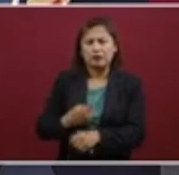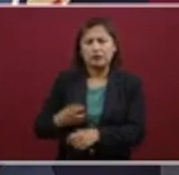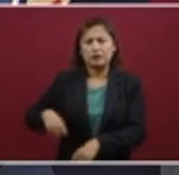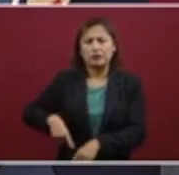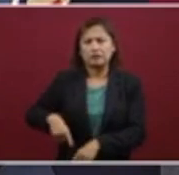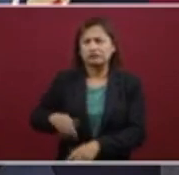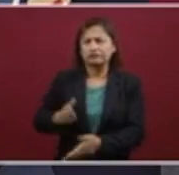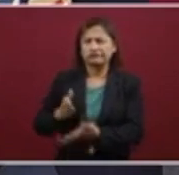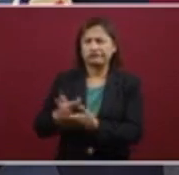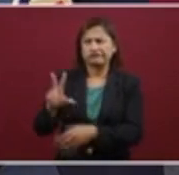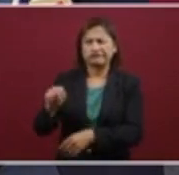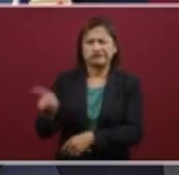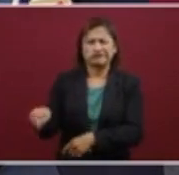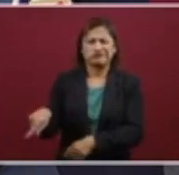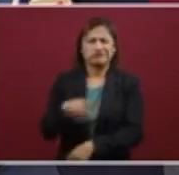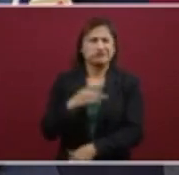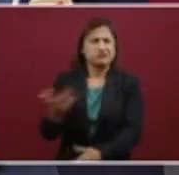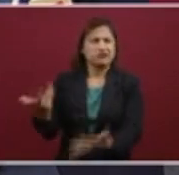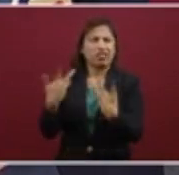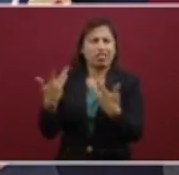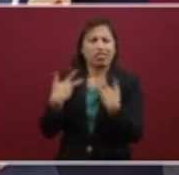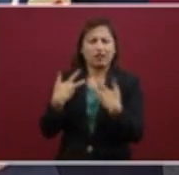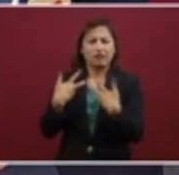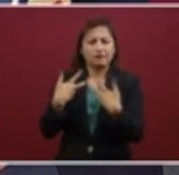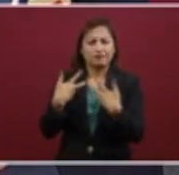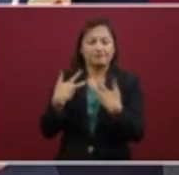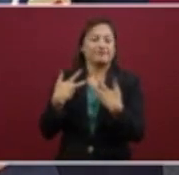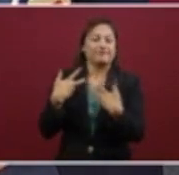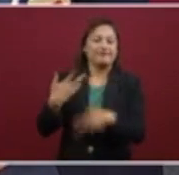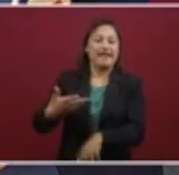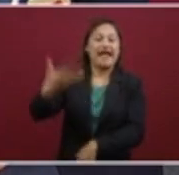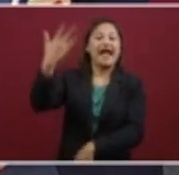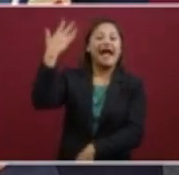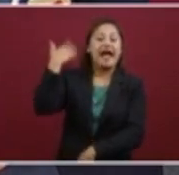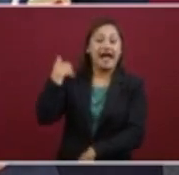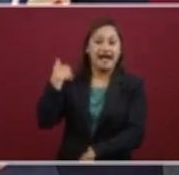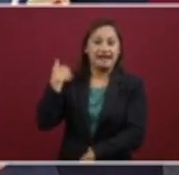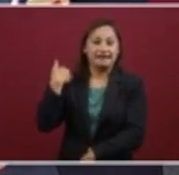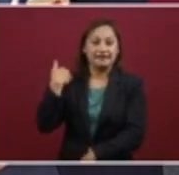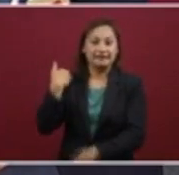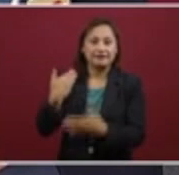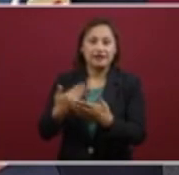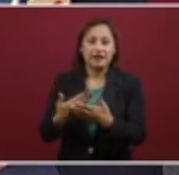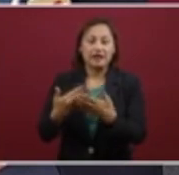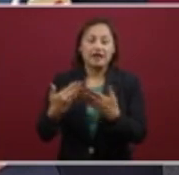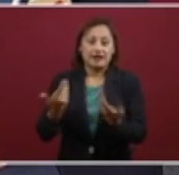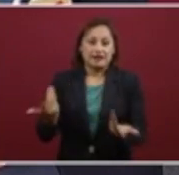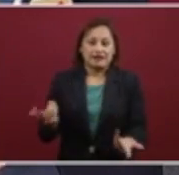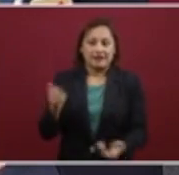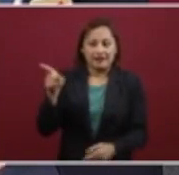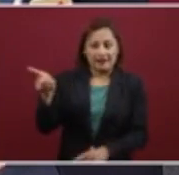regañan. Pero eso era para Fidel Velázquez. A otros no, solo los regañaban.